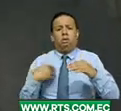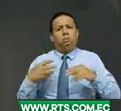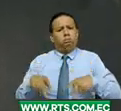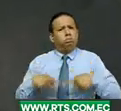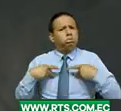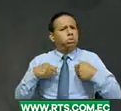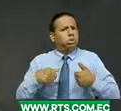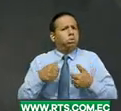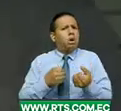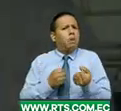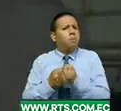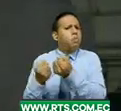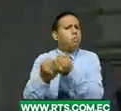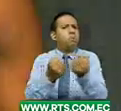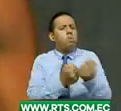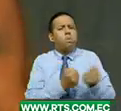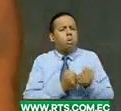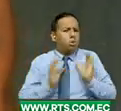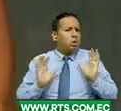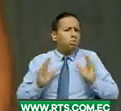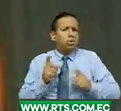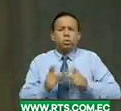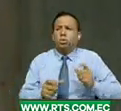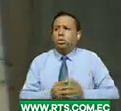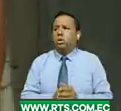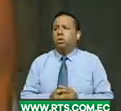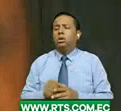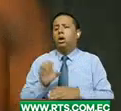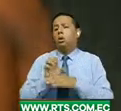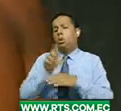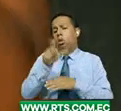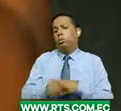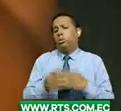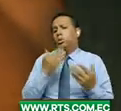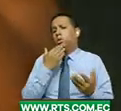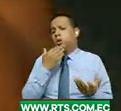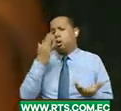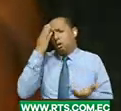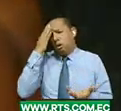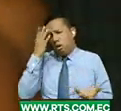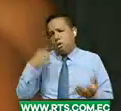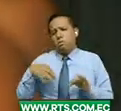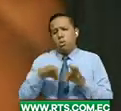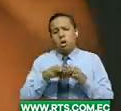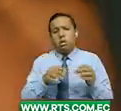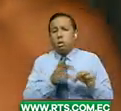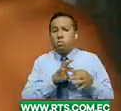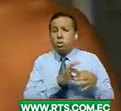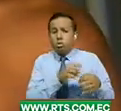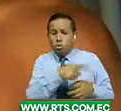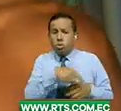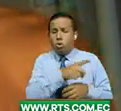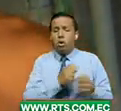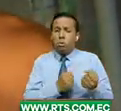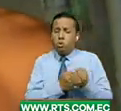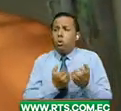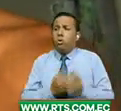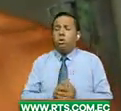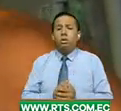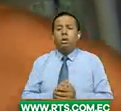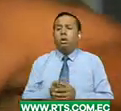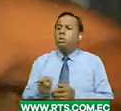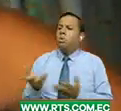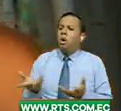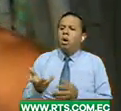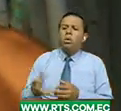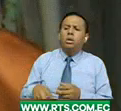del sector, ayudando a los vecinos del sector. Que ya, pues como todo ecuatoriano y todo ciudadano, tuve que ayudar aquí al vecino. ¿Dónde estaba usted cuando empezó el incendio? ¿Ah? ¿Dónde